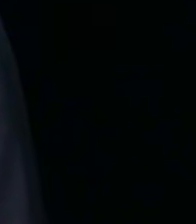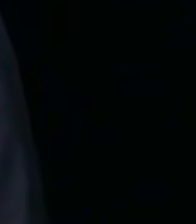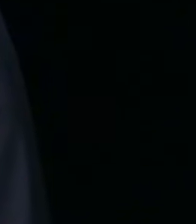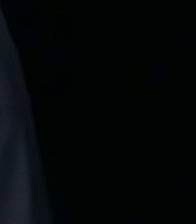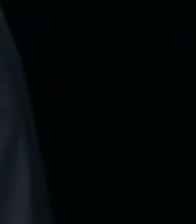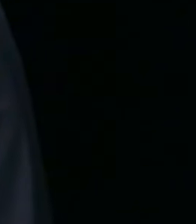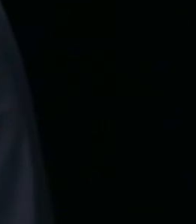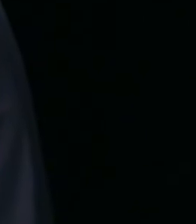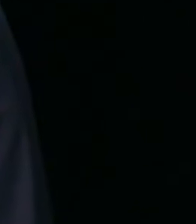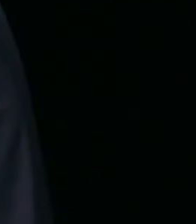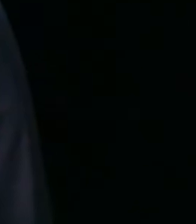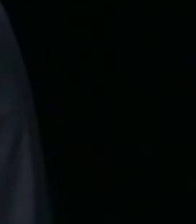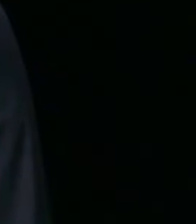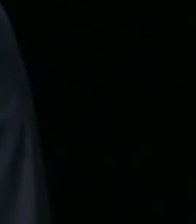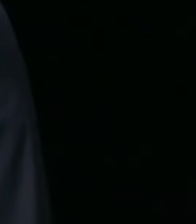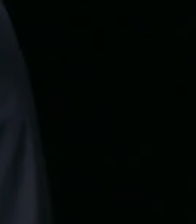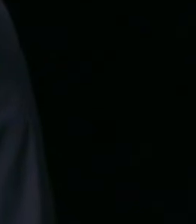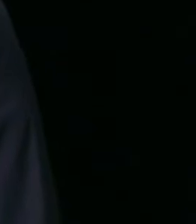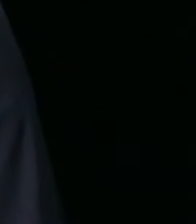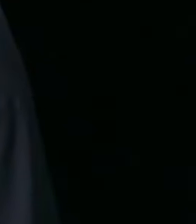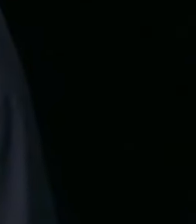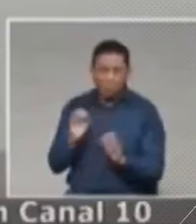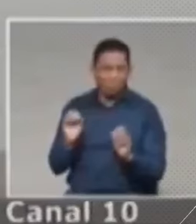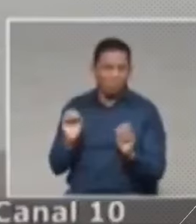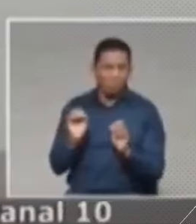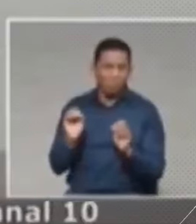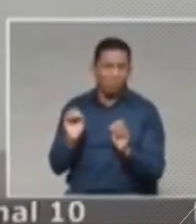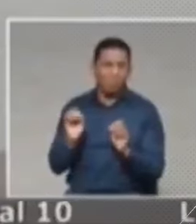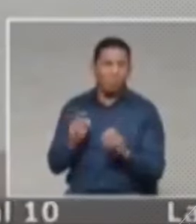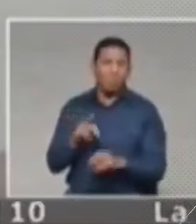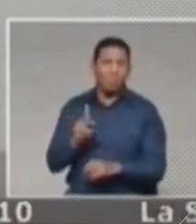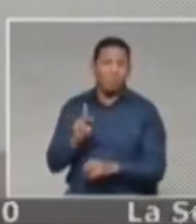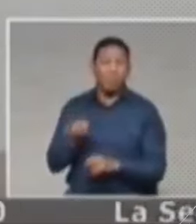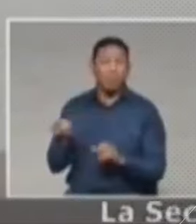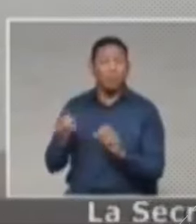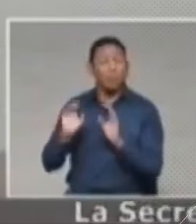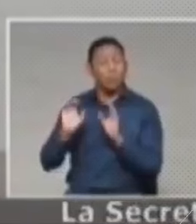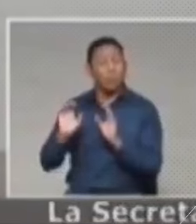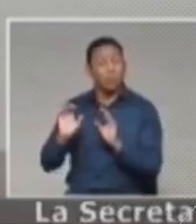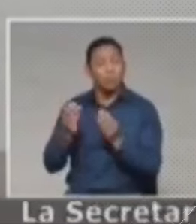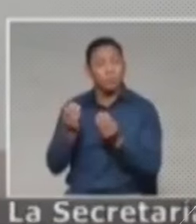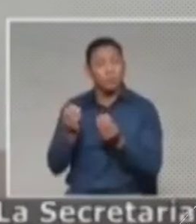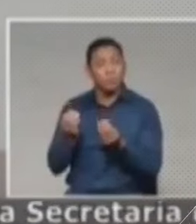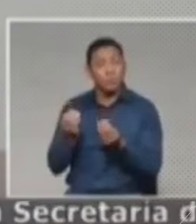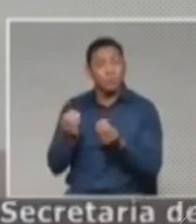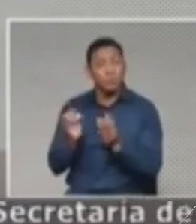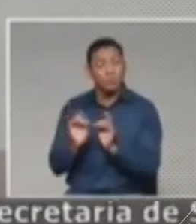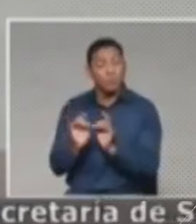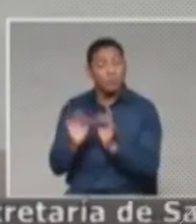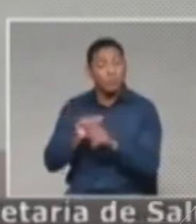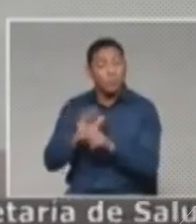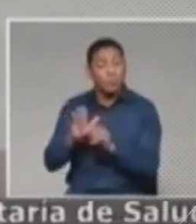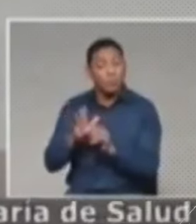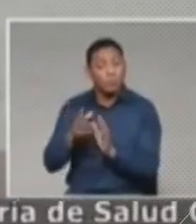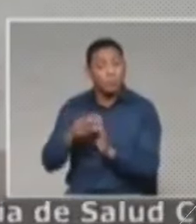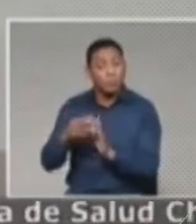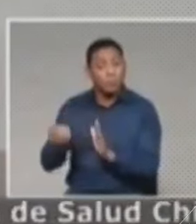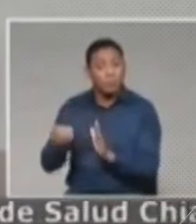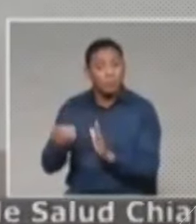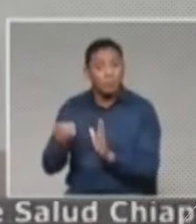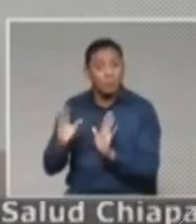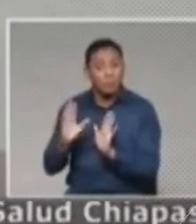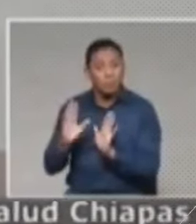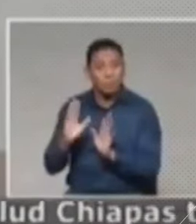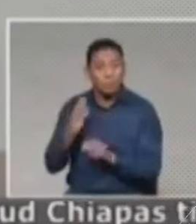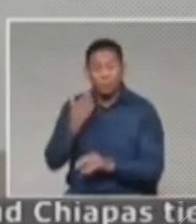morenista parecían una amenaza contra esa reportera. No, más que anda con mucha precaución. No te vaya a agarrar por ahí